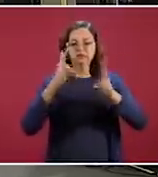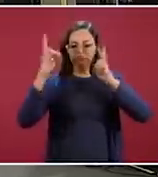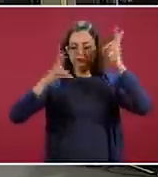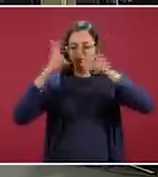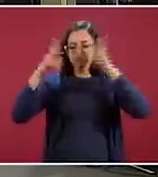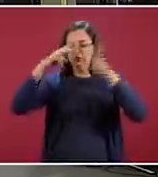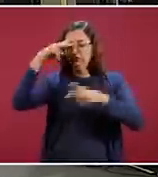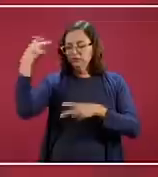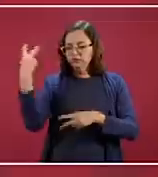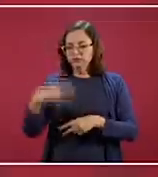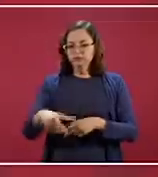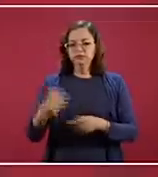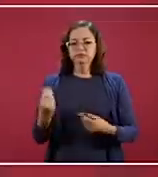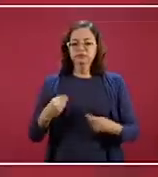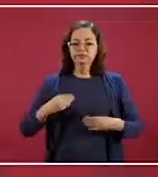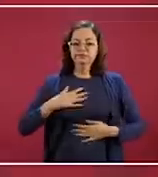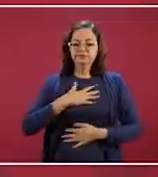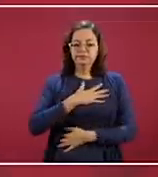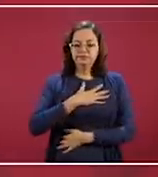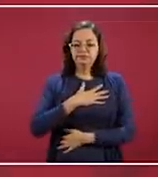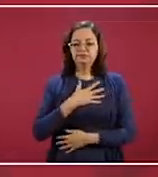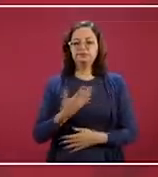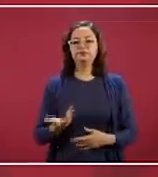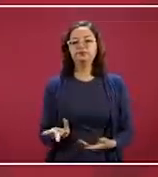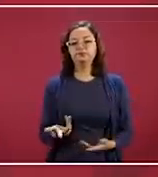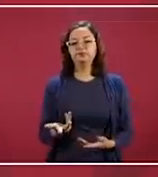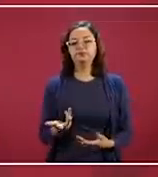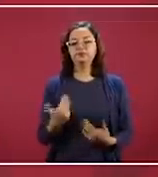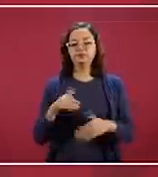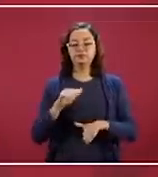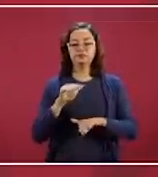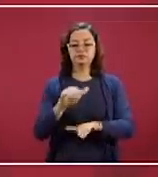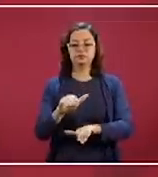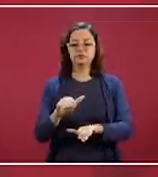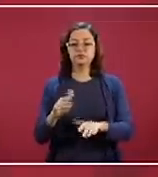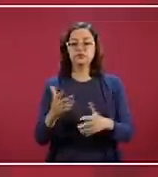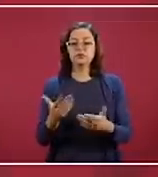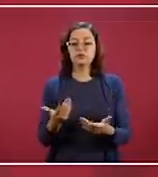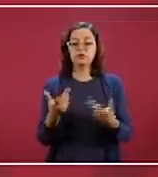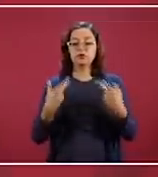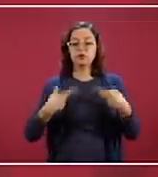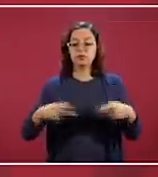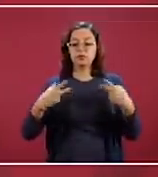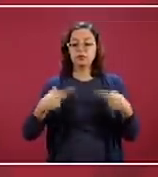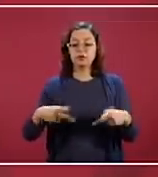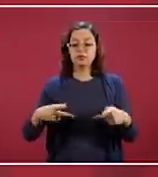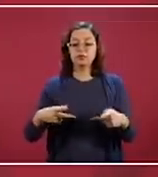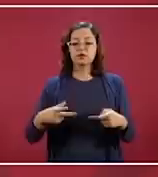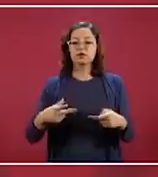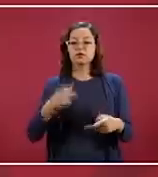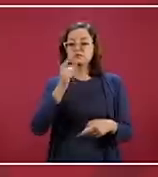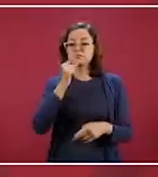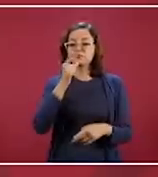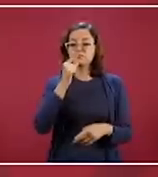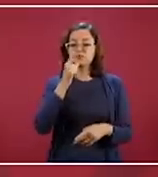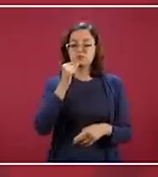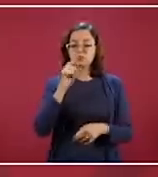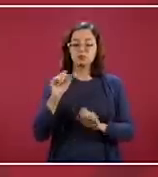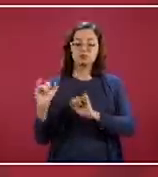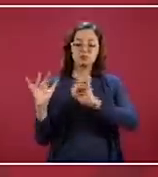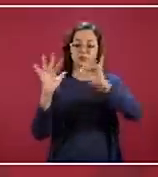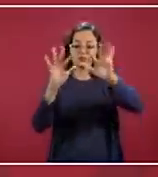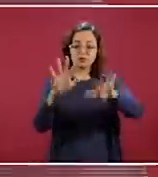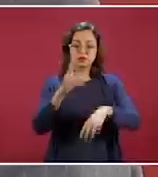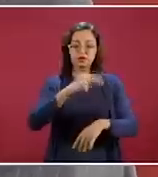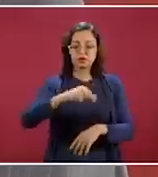país. Y en el caso del personal desplegado en la zona norte del país, tramo